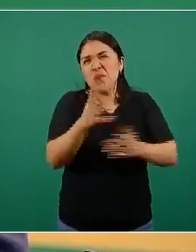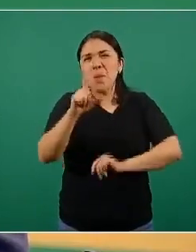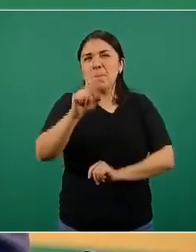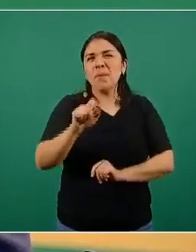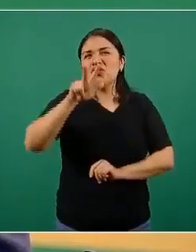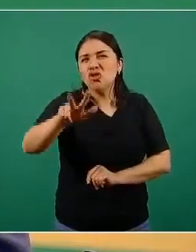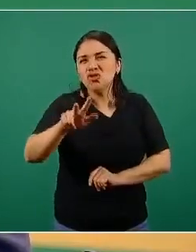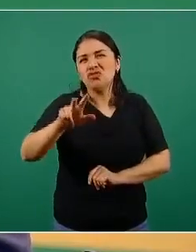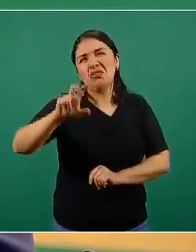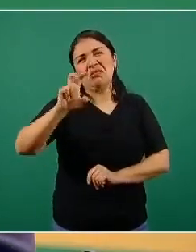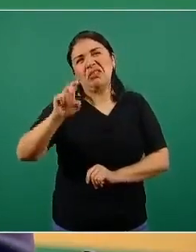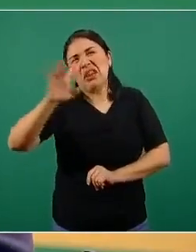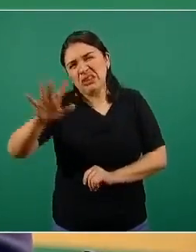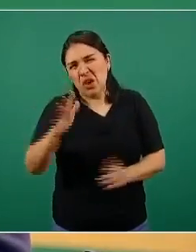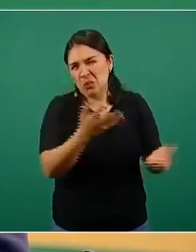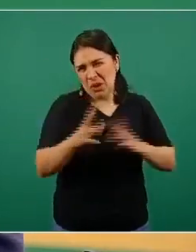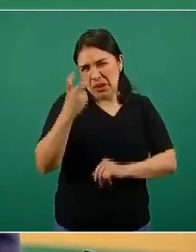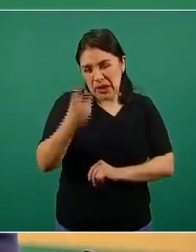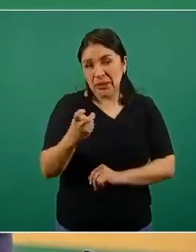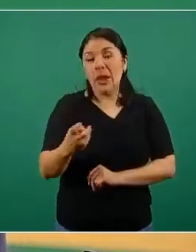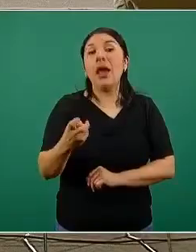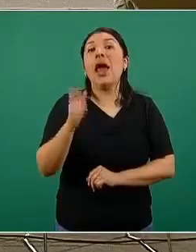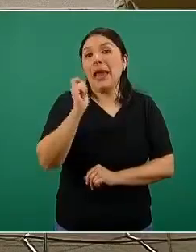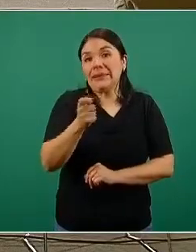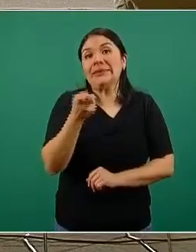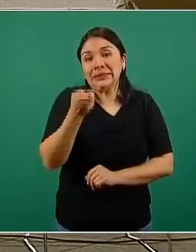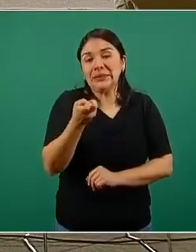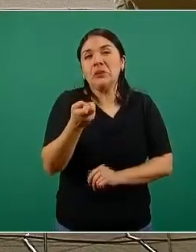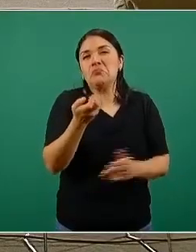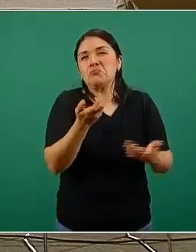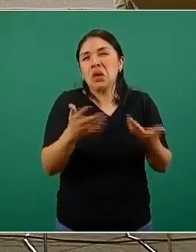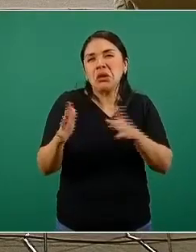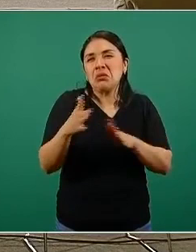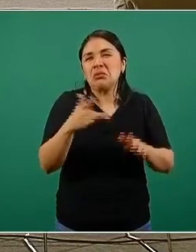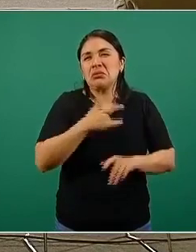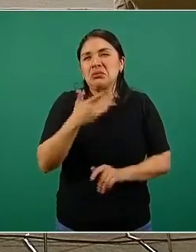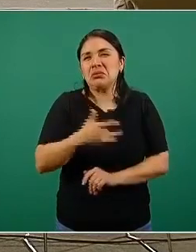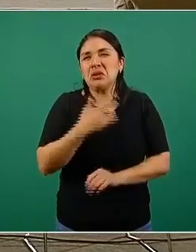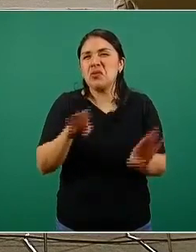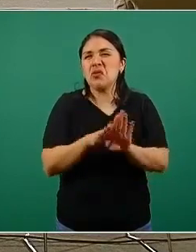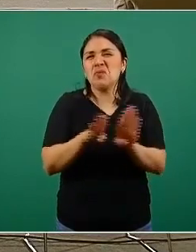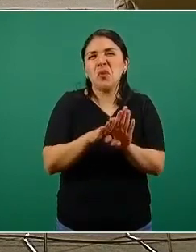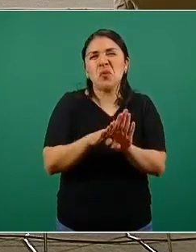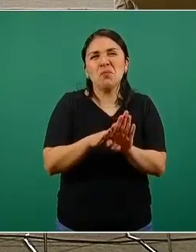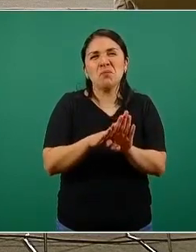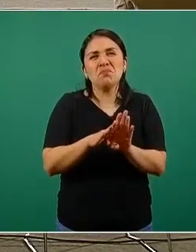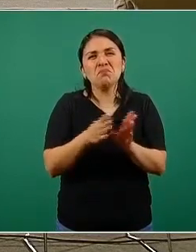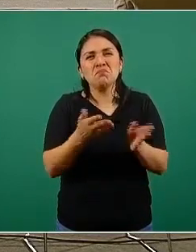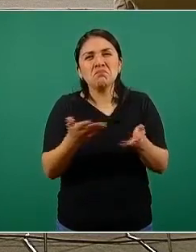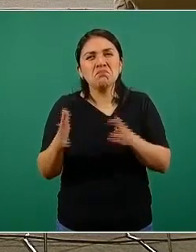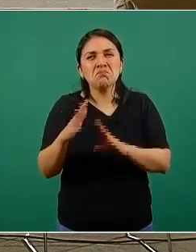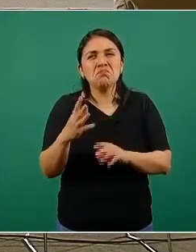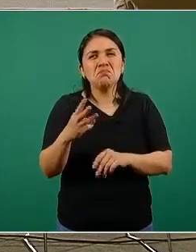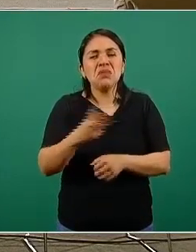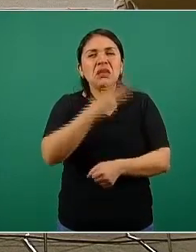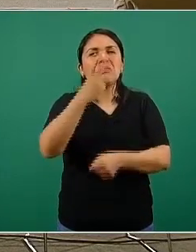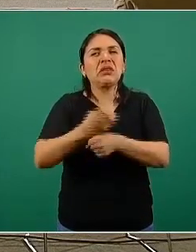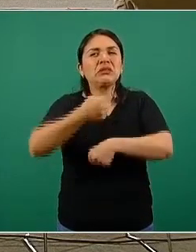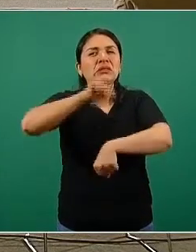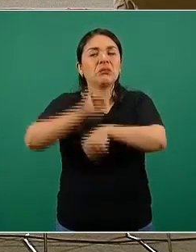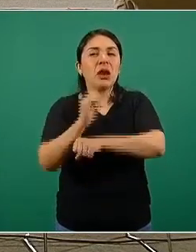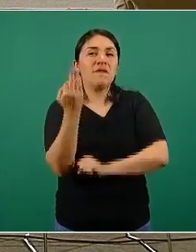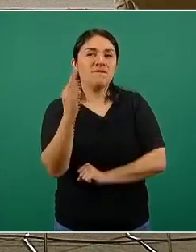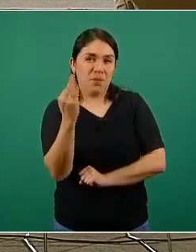día 35, y por lo tanto, pues esto será más o menos a mediados o tercera semana de